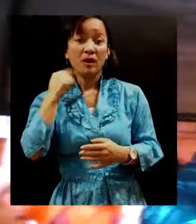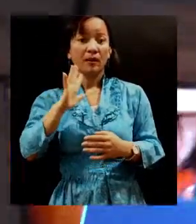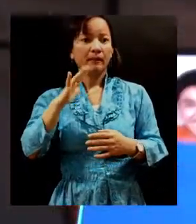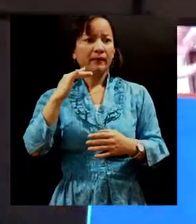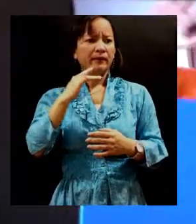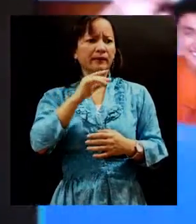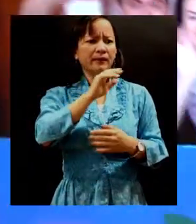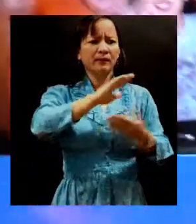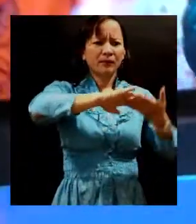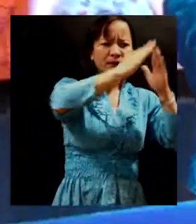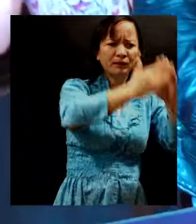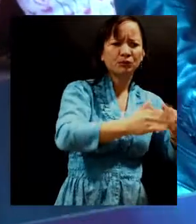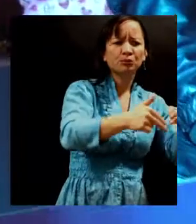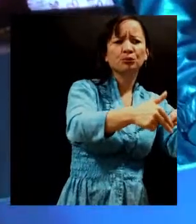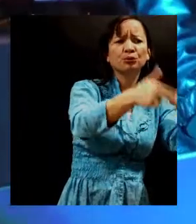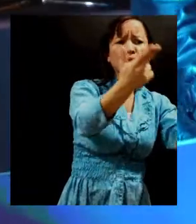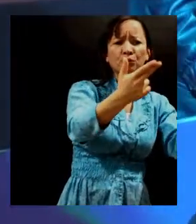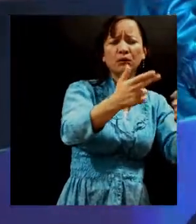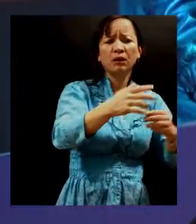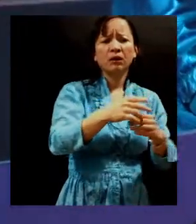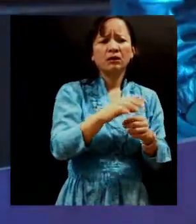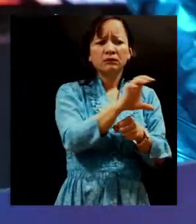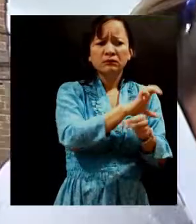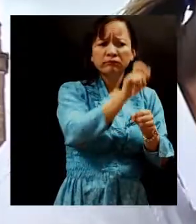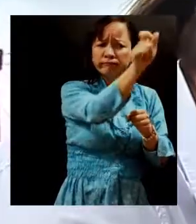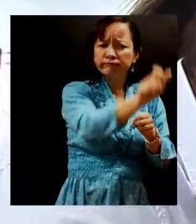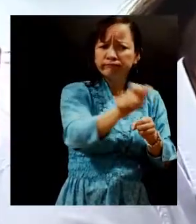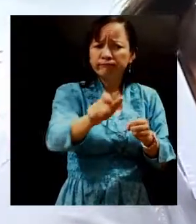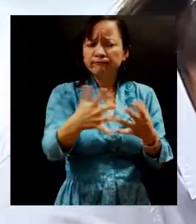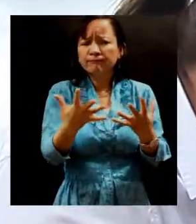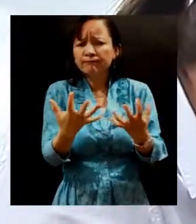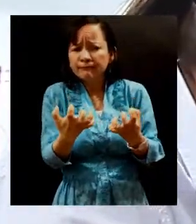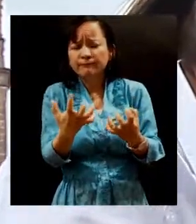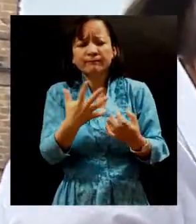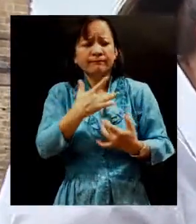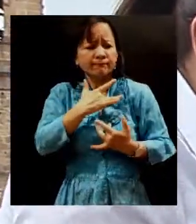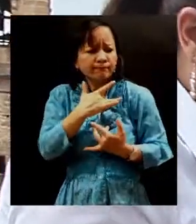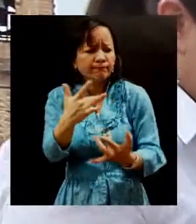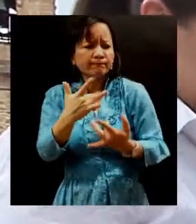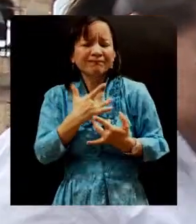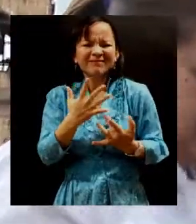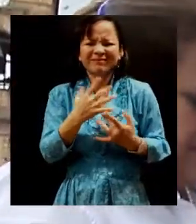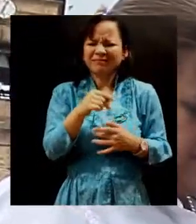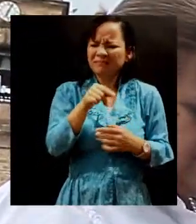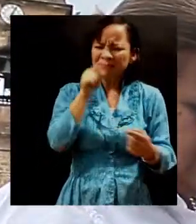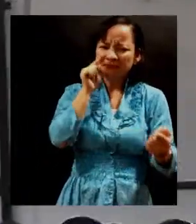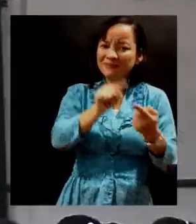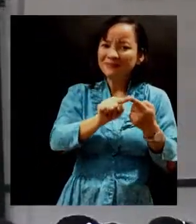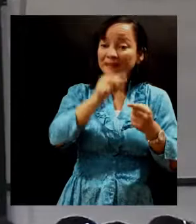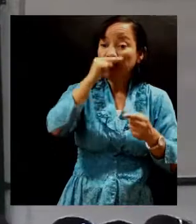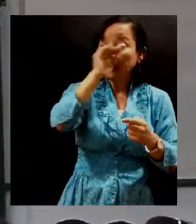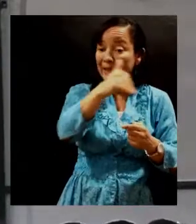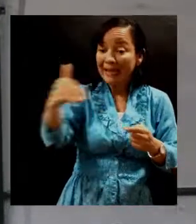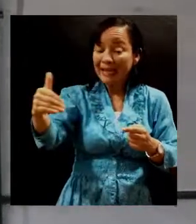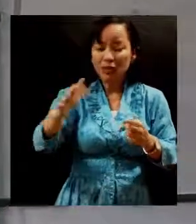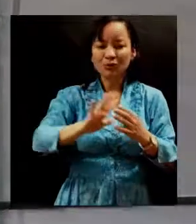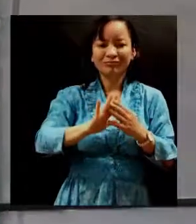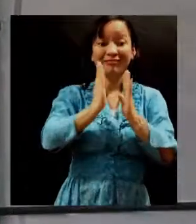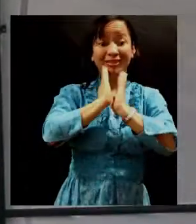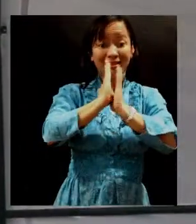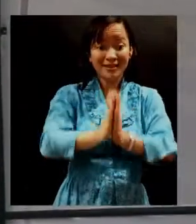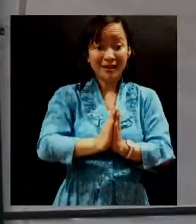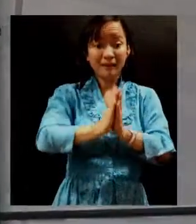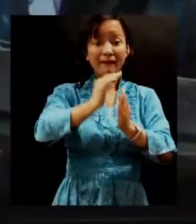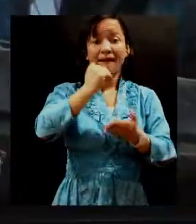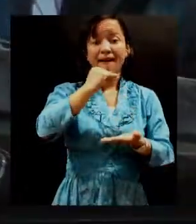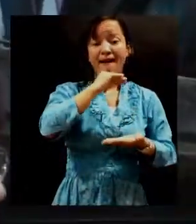noviembre, reafirmando la bondad que tienen los tunjanos y ciudadanos por la niñez del municipio. Lo recaudado contribuirá con miles de sonrisas en época de Navidad